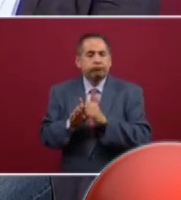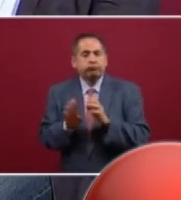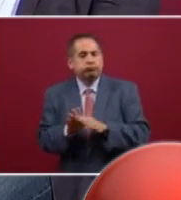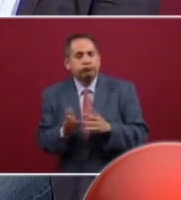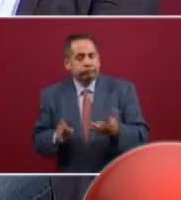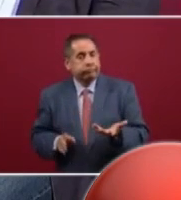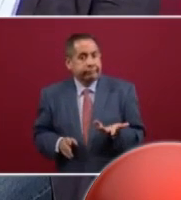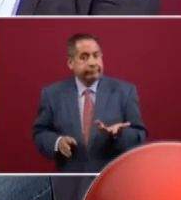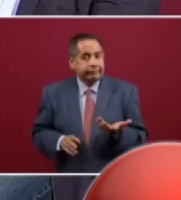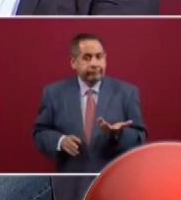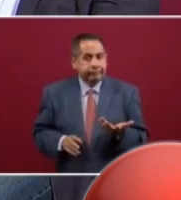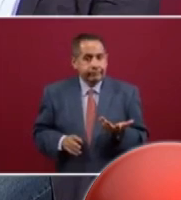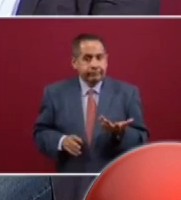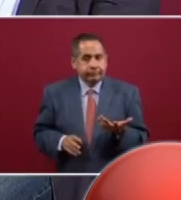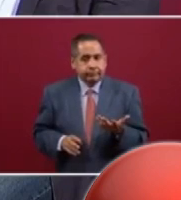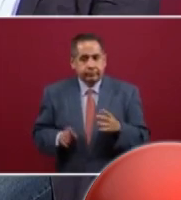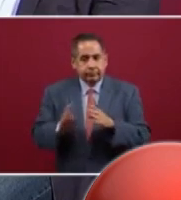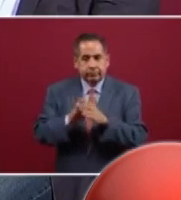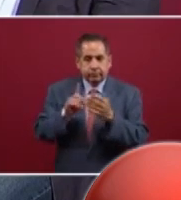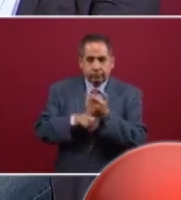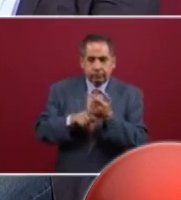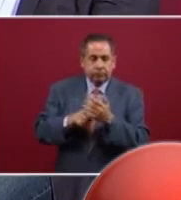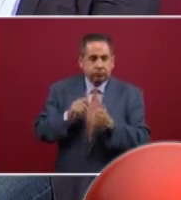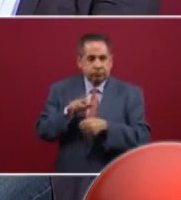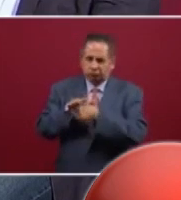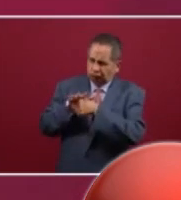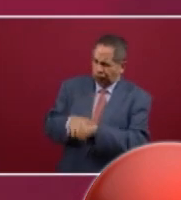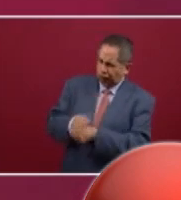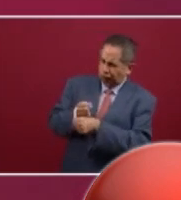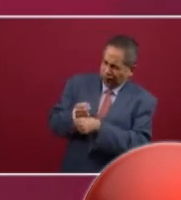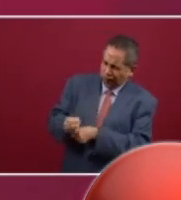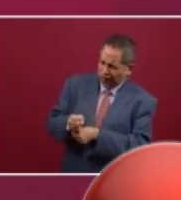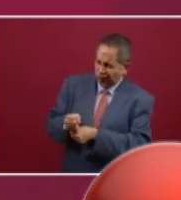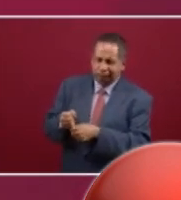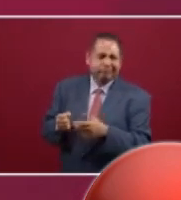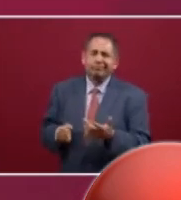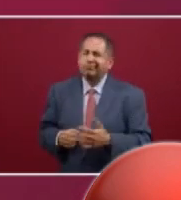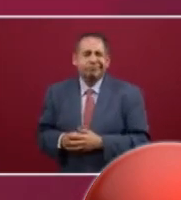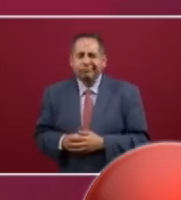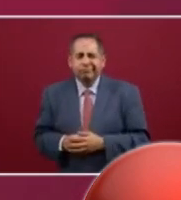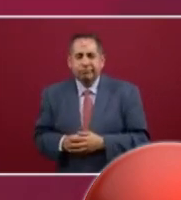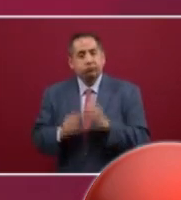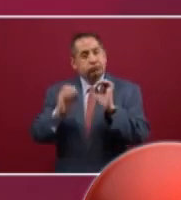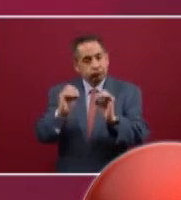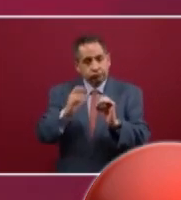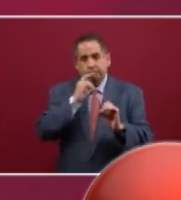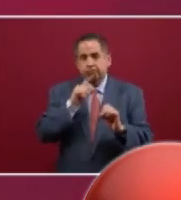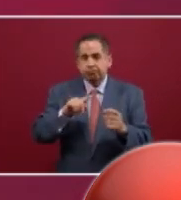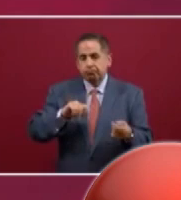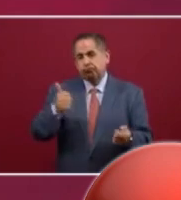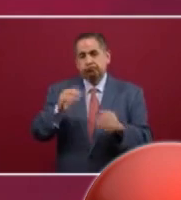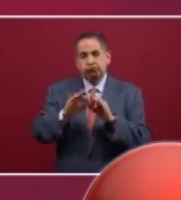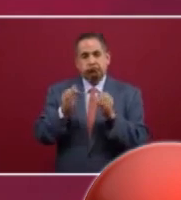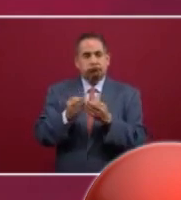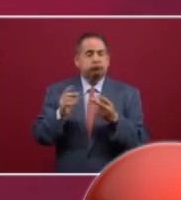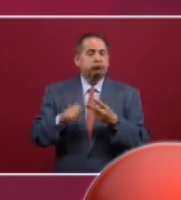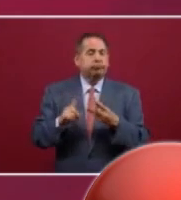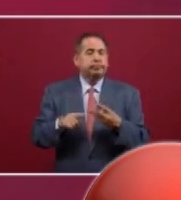sociales con medidas coercitivas, con el uso de la fuerza, o